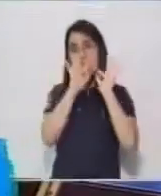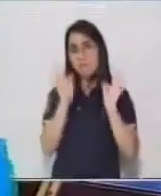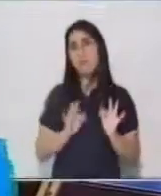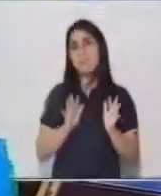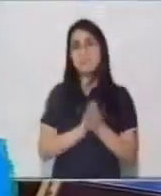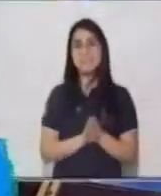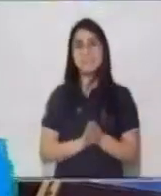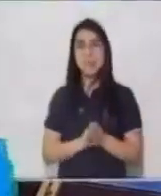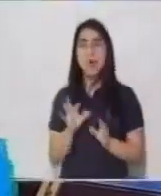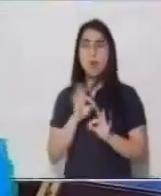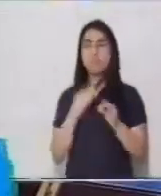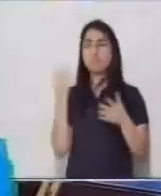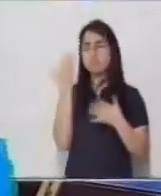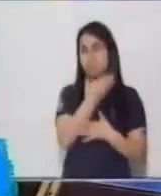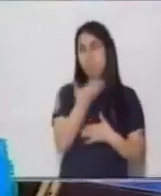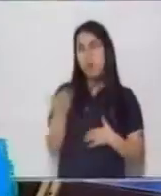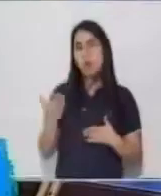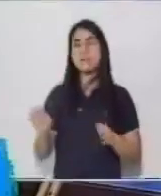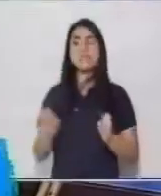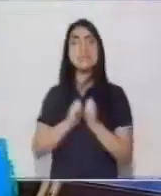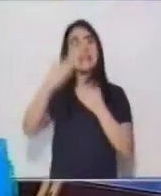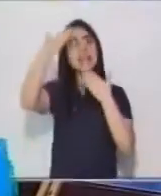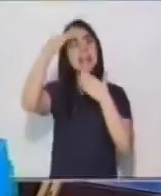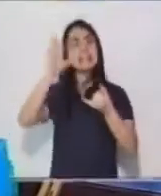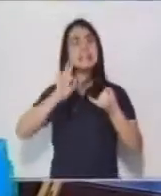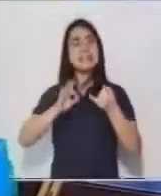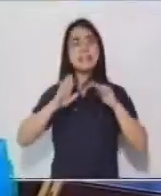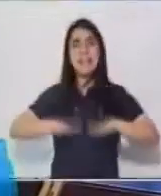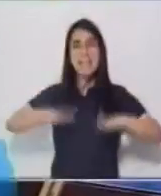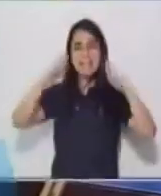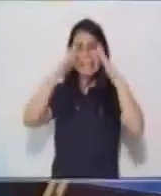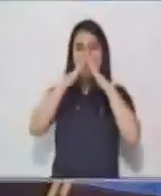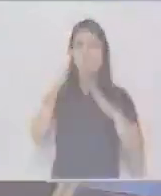a nuestro intérprete del día de hoy. Te recordamos, quédate en casa, nos vemos a la próxima.